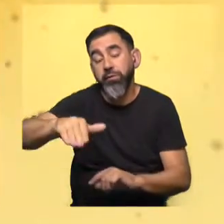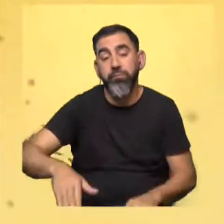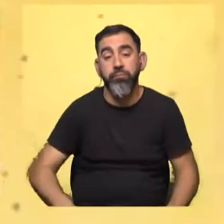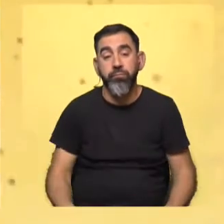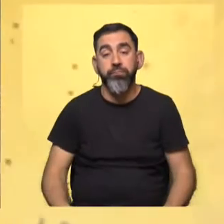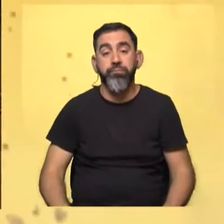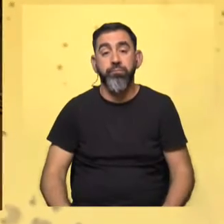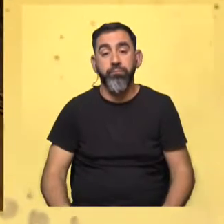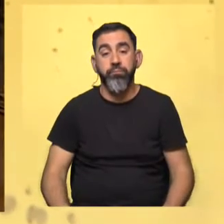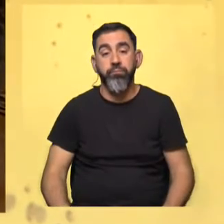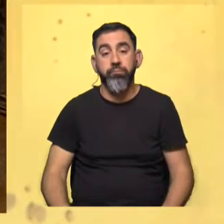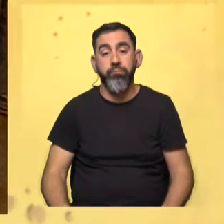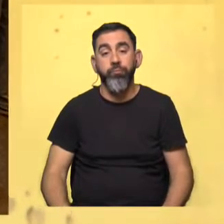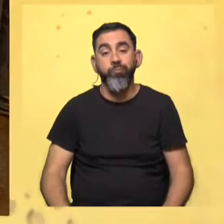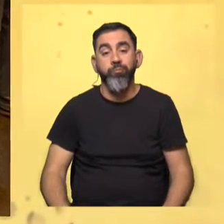realizarla.